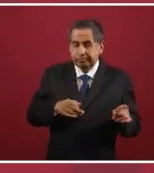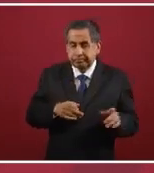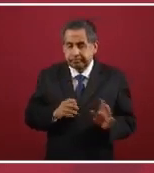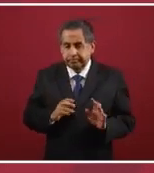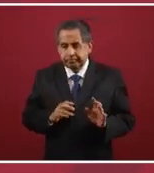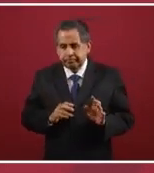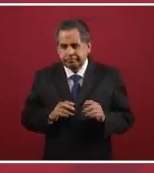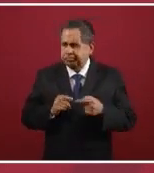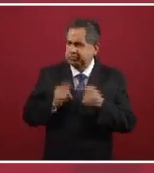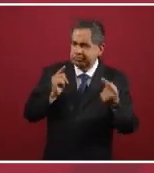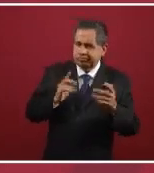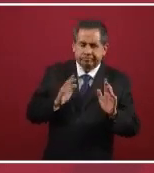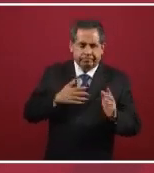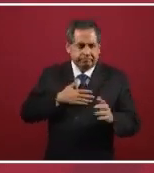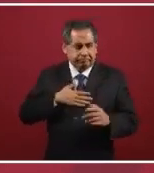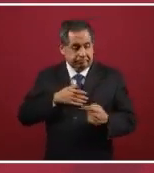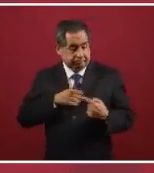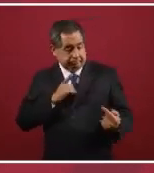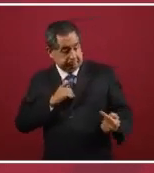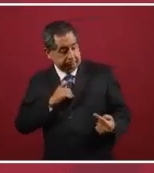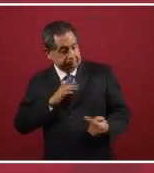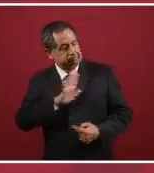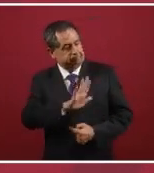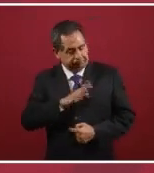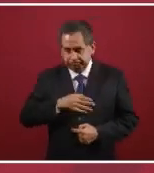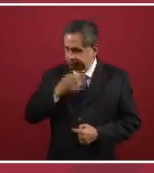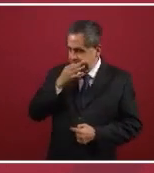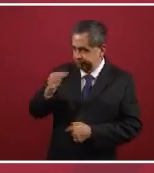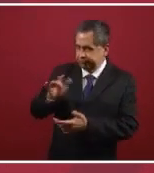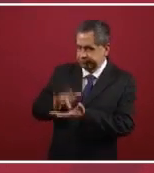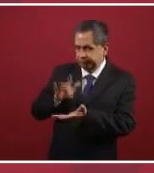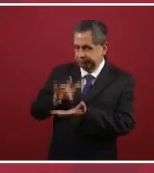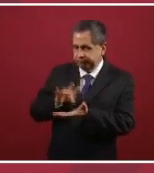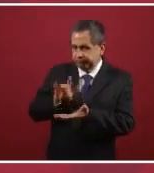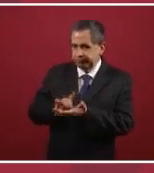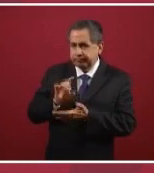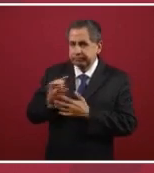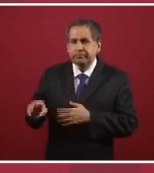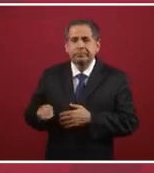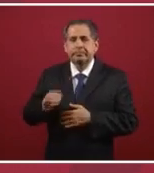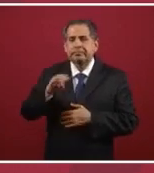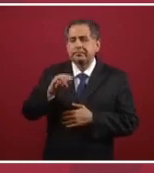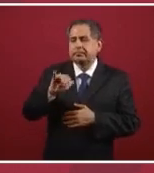para oponerse a Porfirio Díaz. Es Mieri Terán,